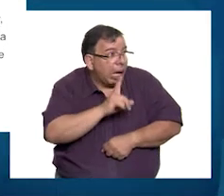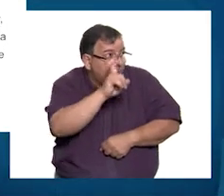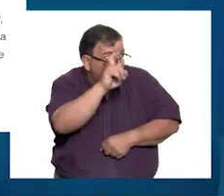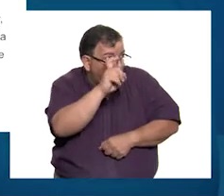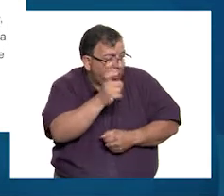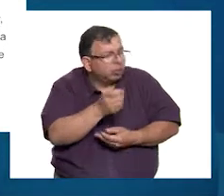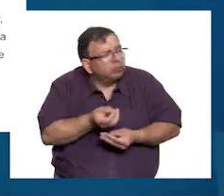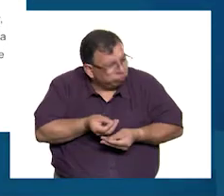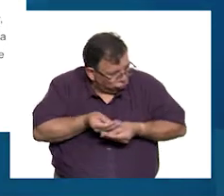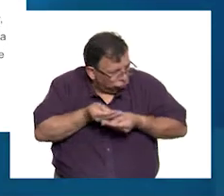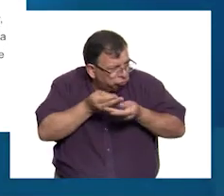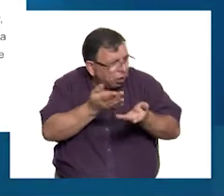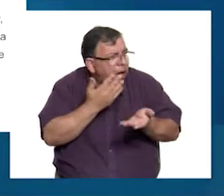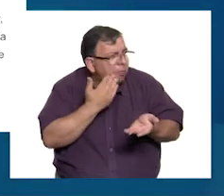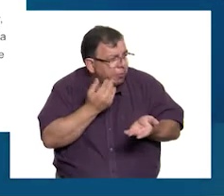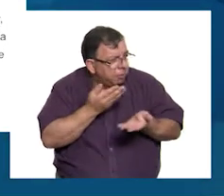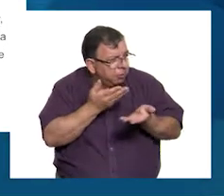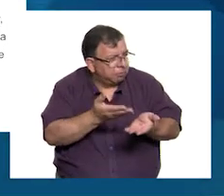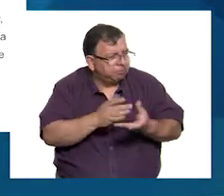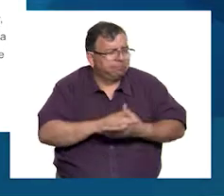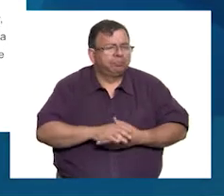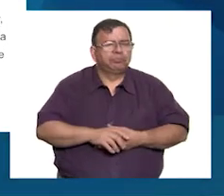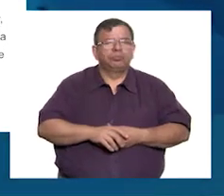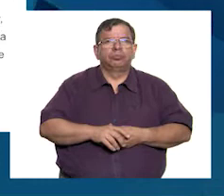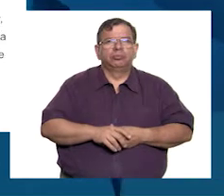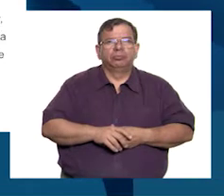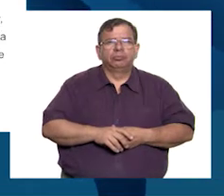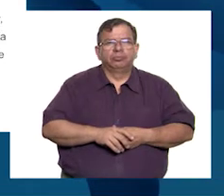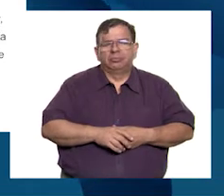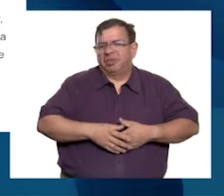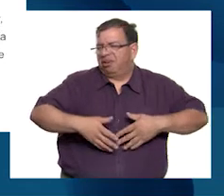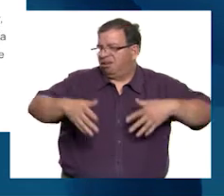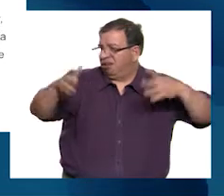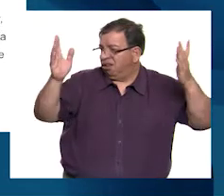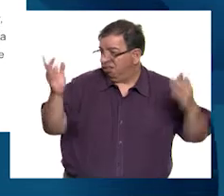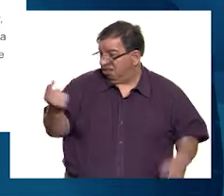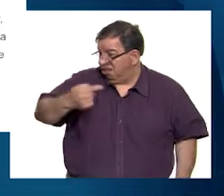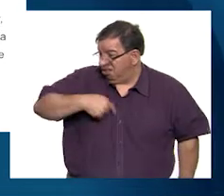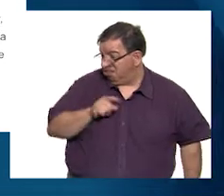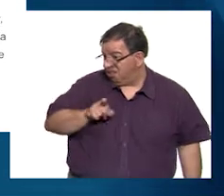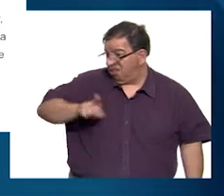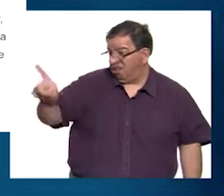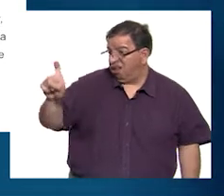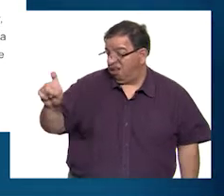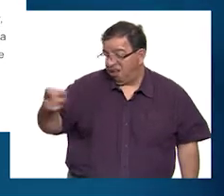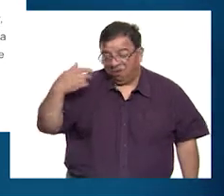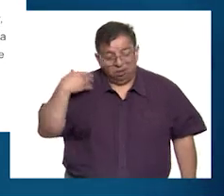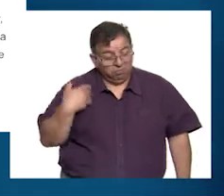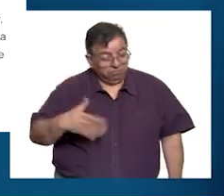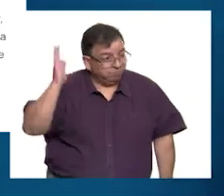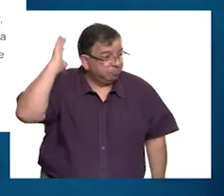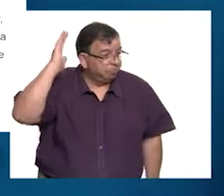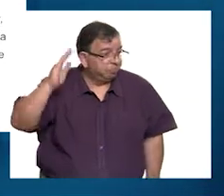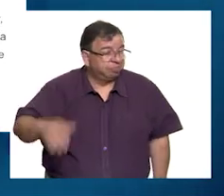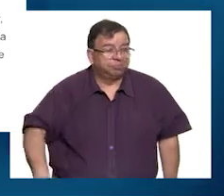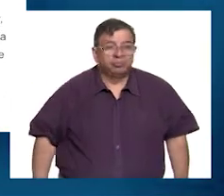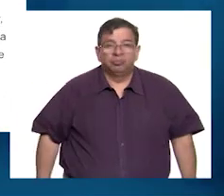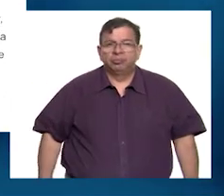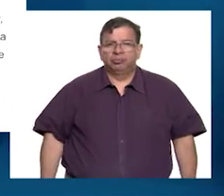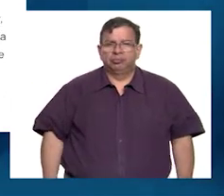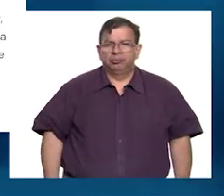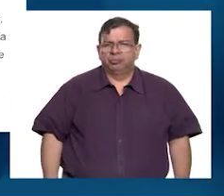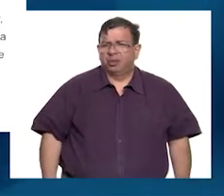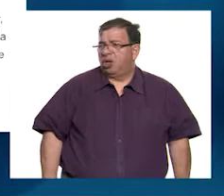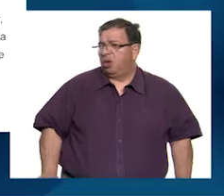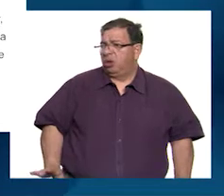agua, dársela amablemente». «Lo que faltaba, ir yo a la fuente», respondió la malcriada.